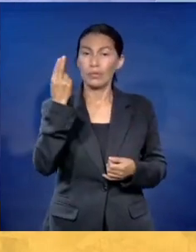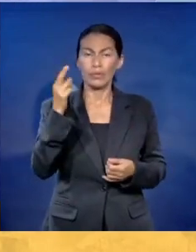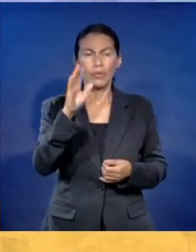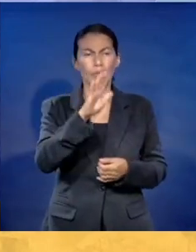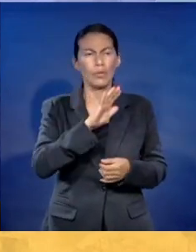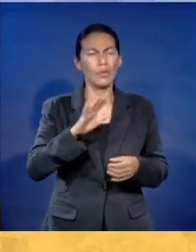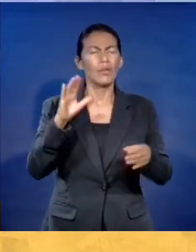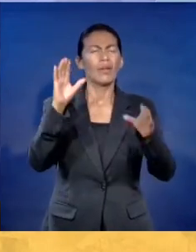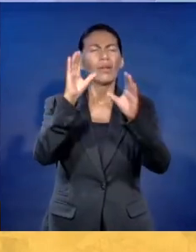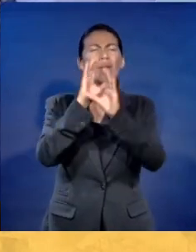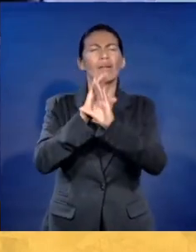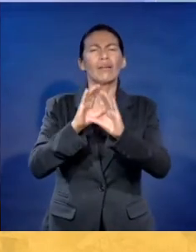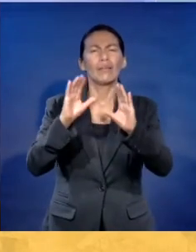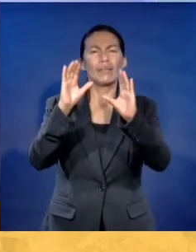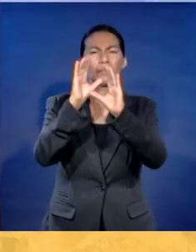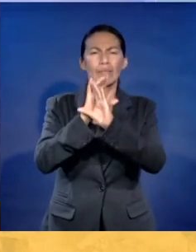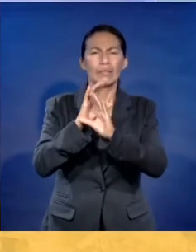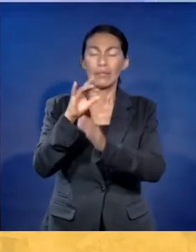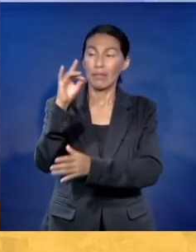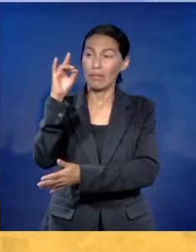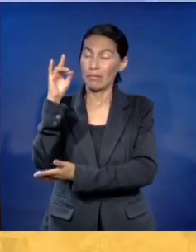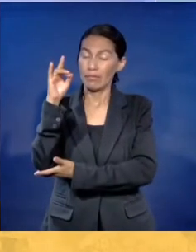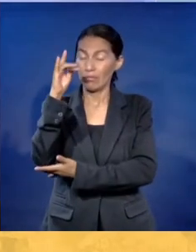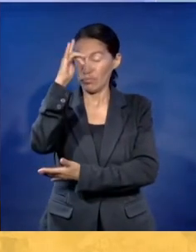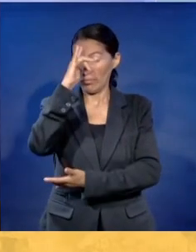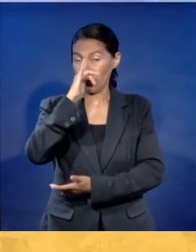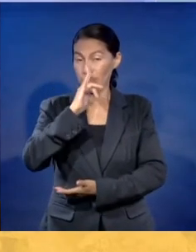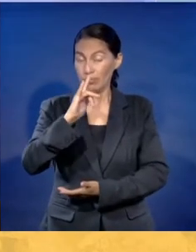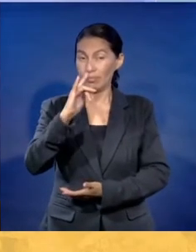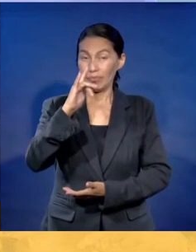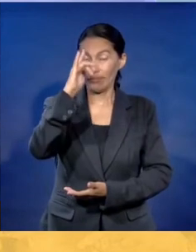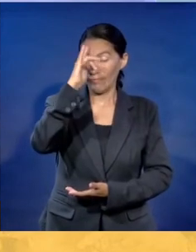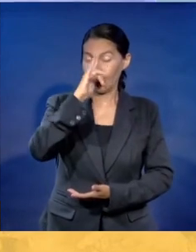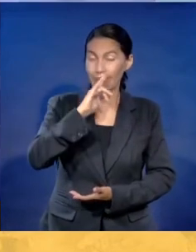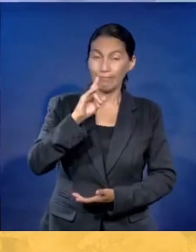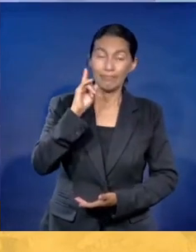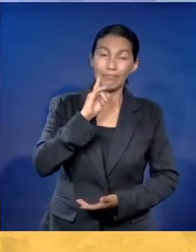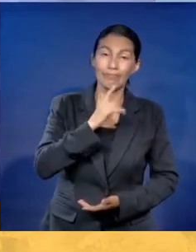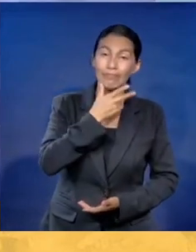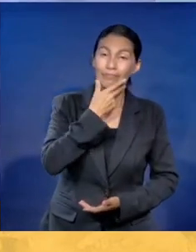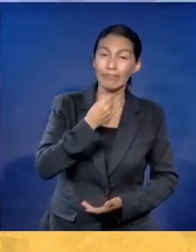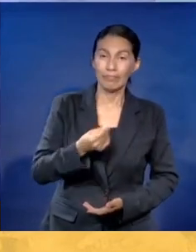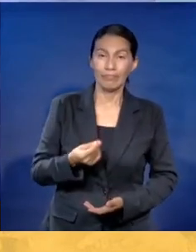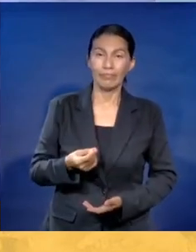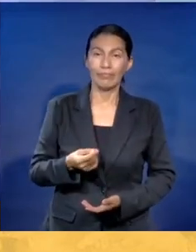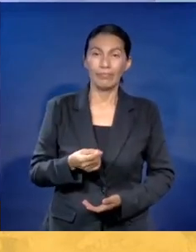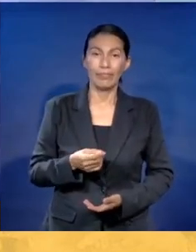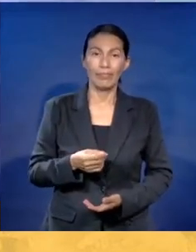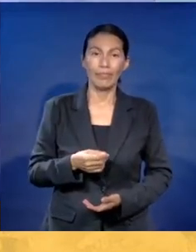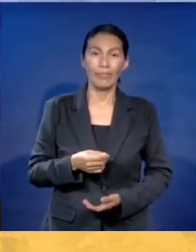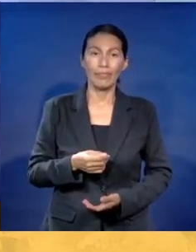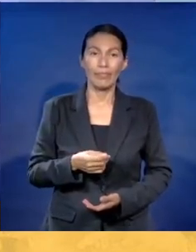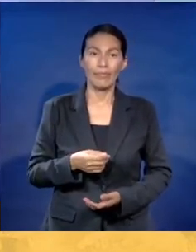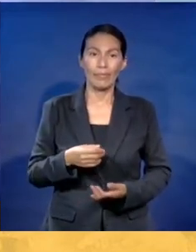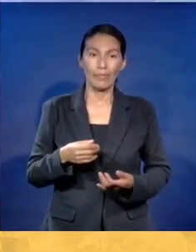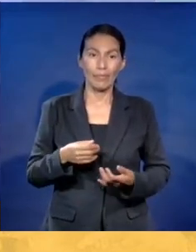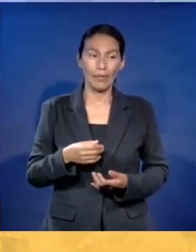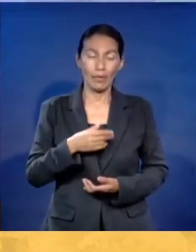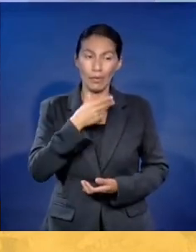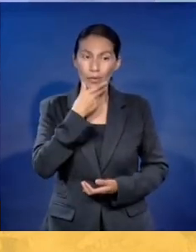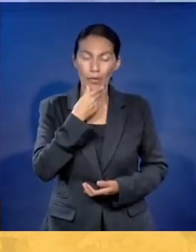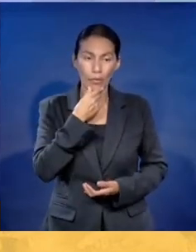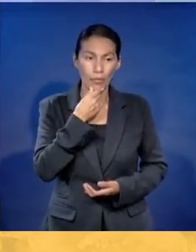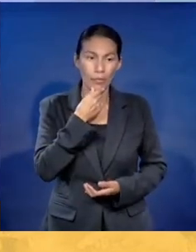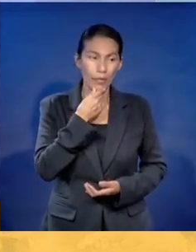universitarios altos guapos guapas brillantes y el chico que voltea para todos lados menos a su esposa porque